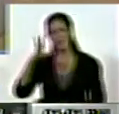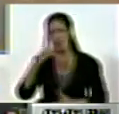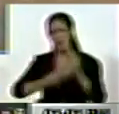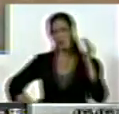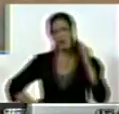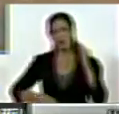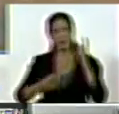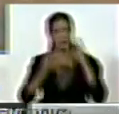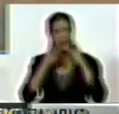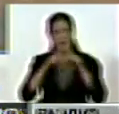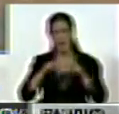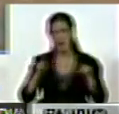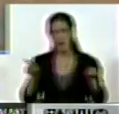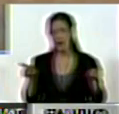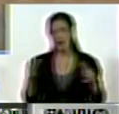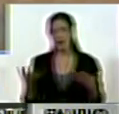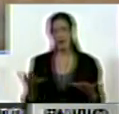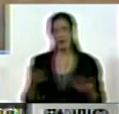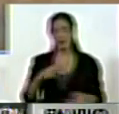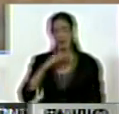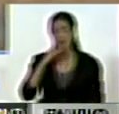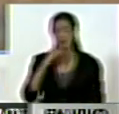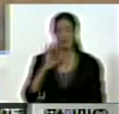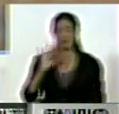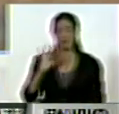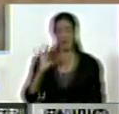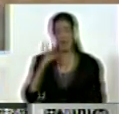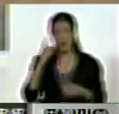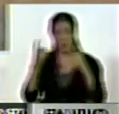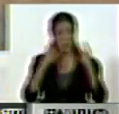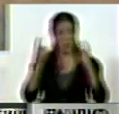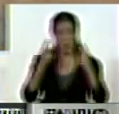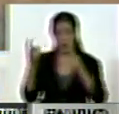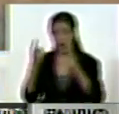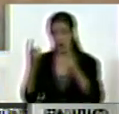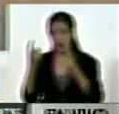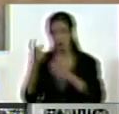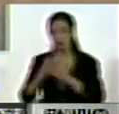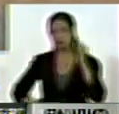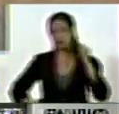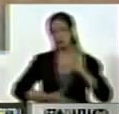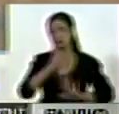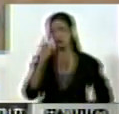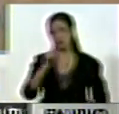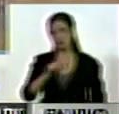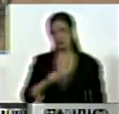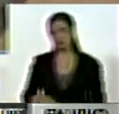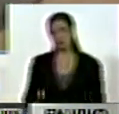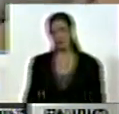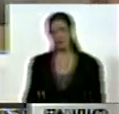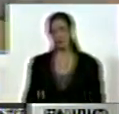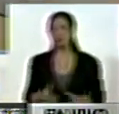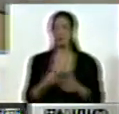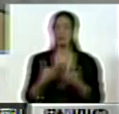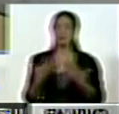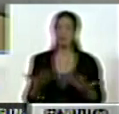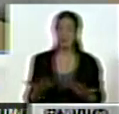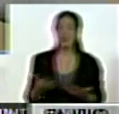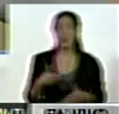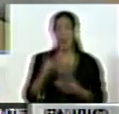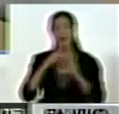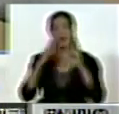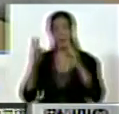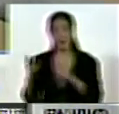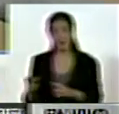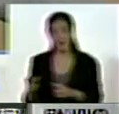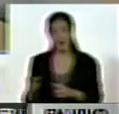se ve que estamos tras sus pistas como delincuente, y entonces ya le puedo responder,